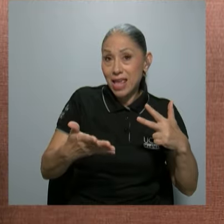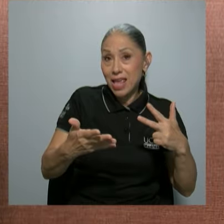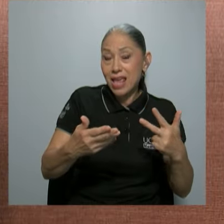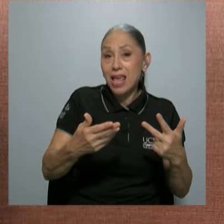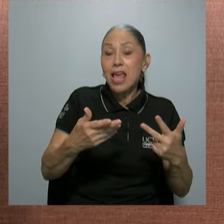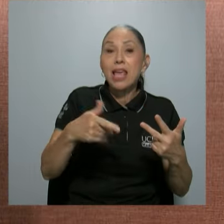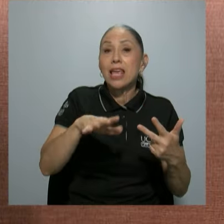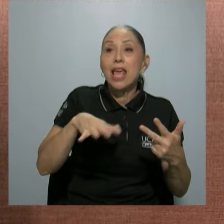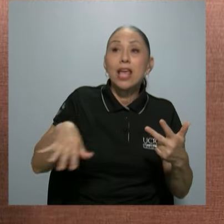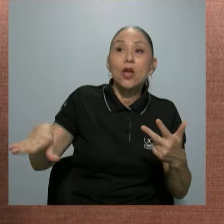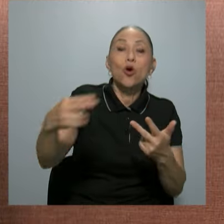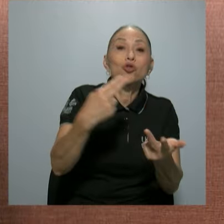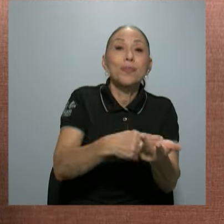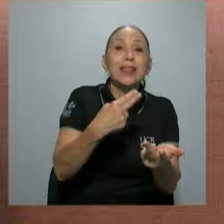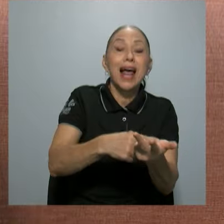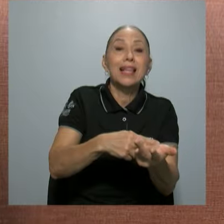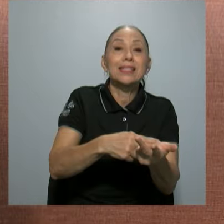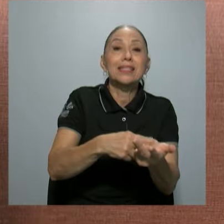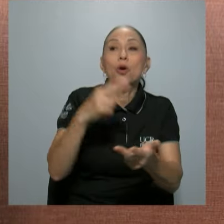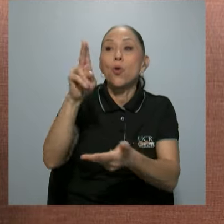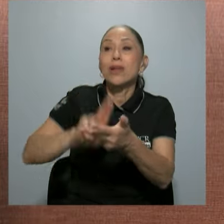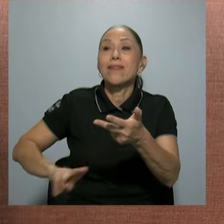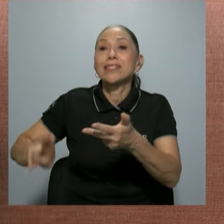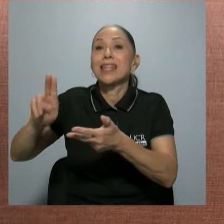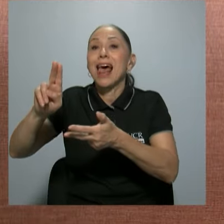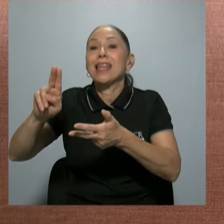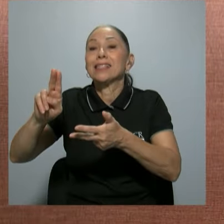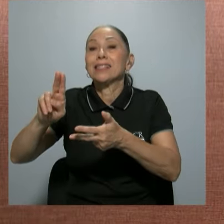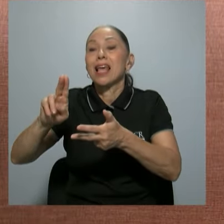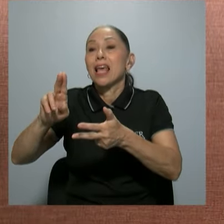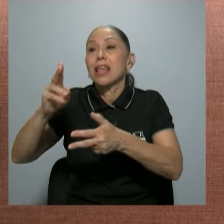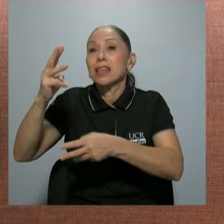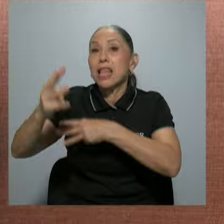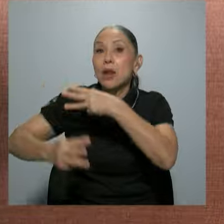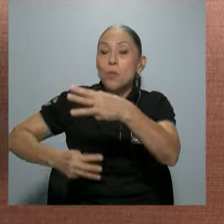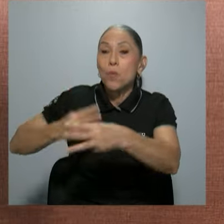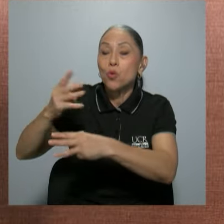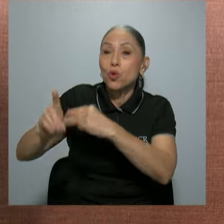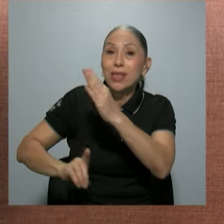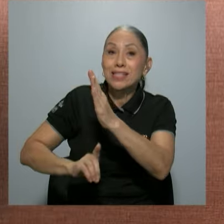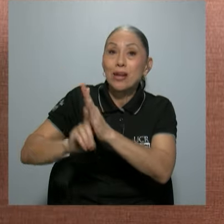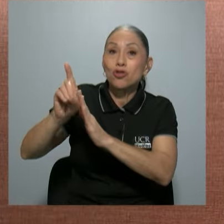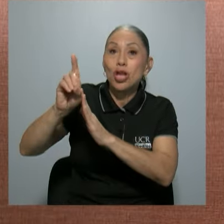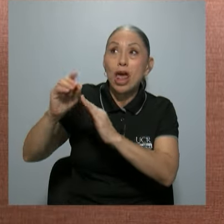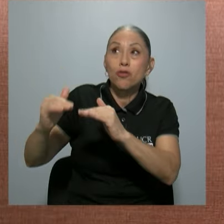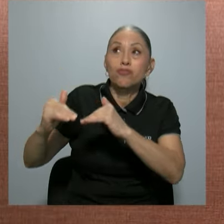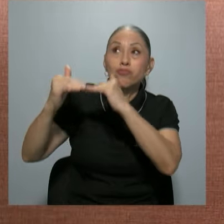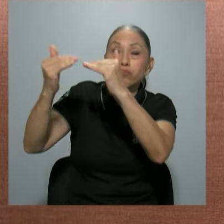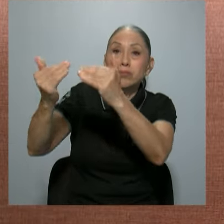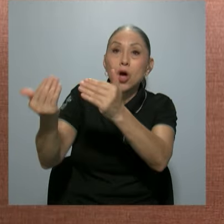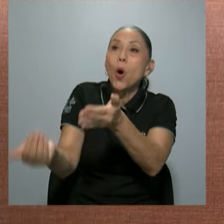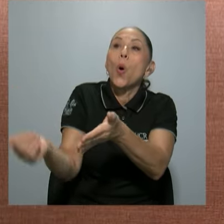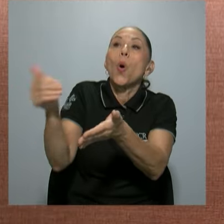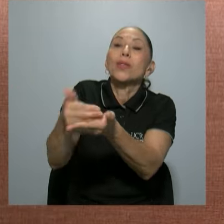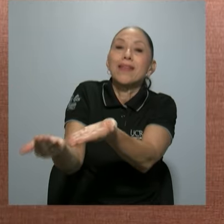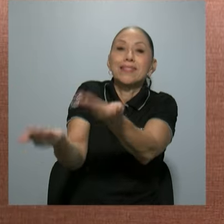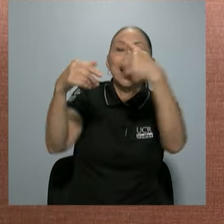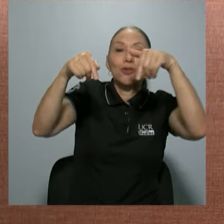y universidades del mundo desarrollado, clase A, que están fuera, y junto con el Colegio de Médicos